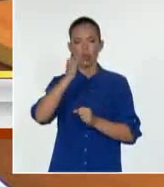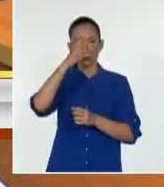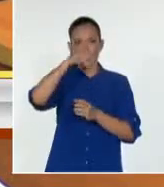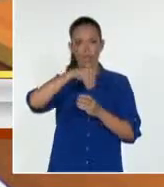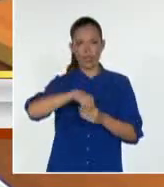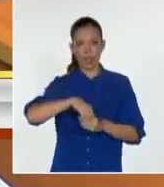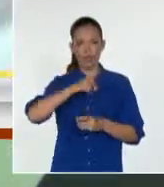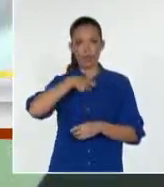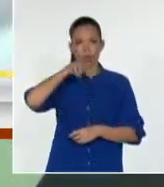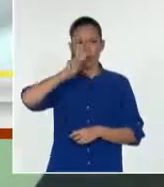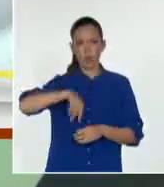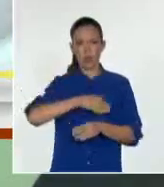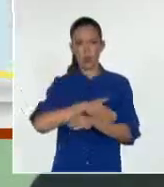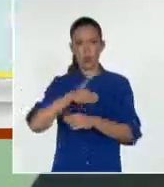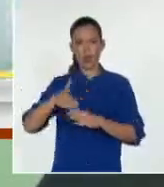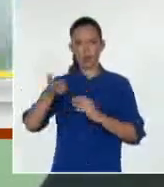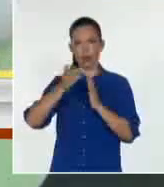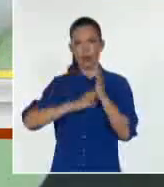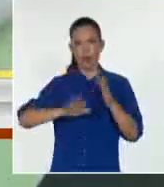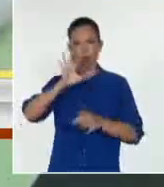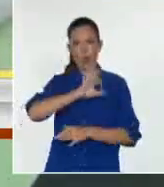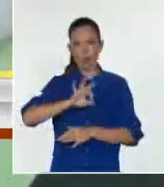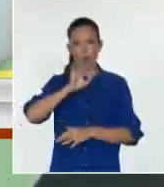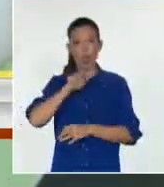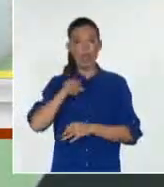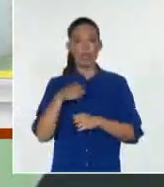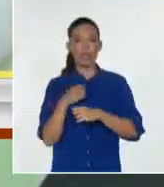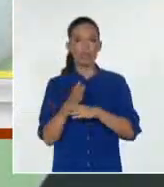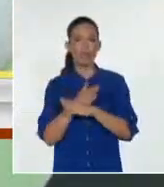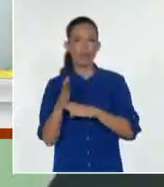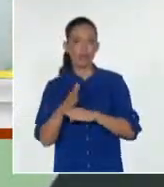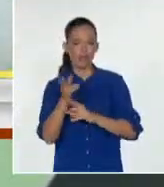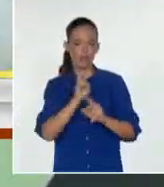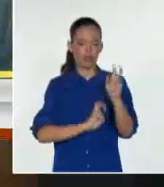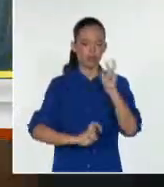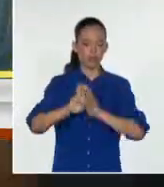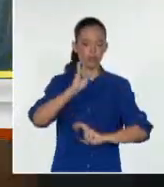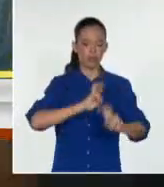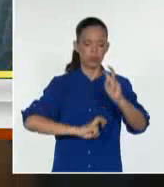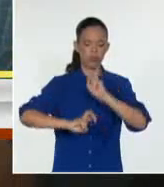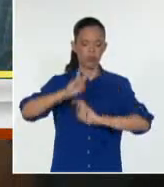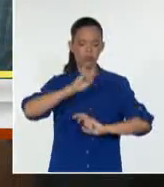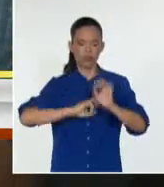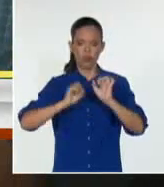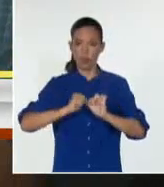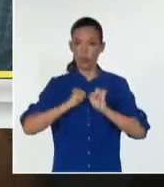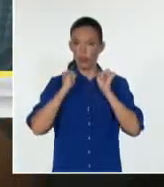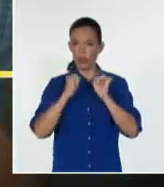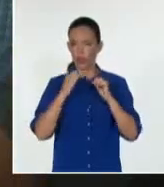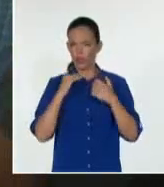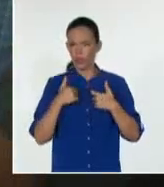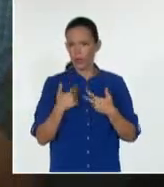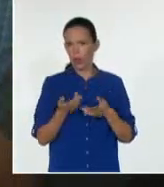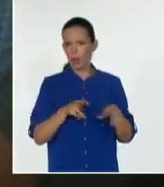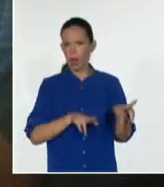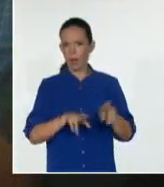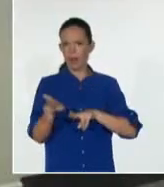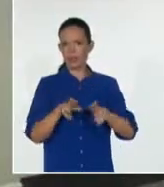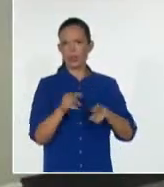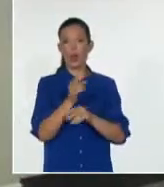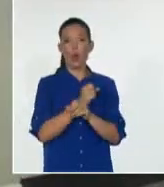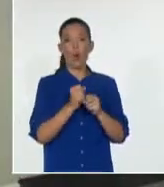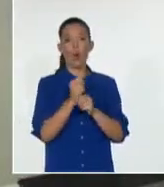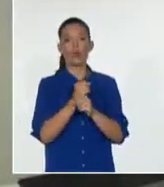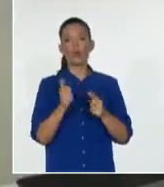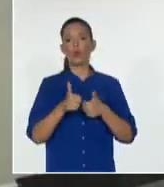extenderá hasta finales del mes de octubre y que entre otras cuestiones examina con el rigor necesario la gestión administrativa y el uso eficiente